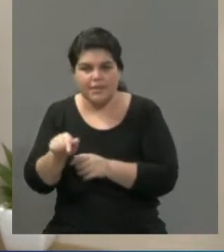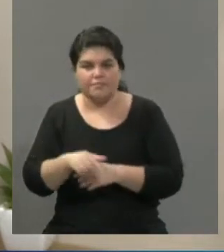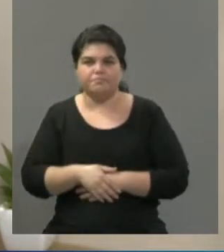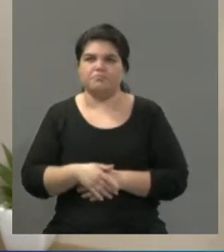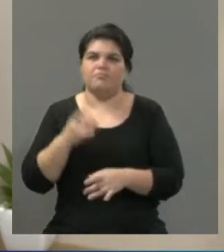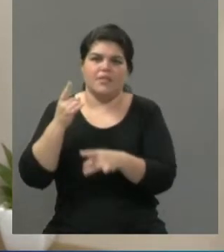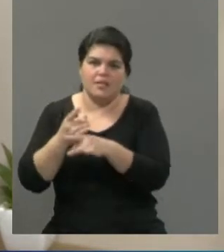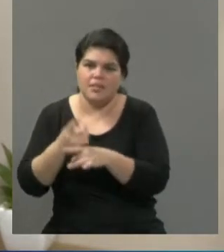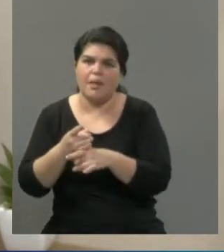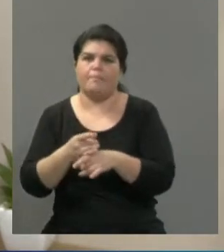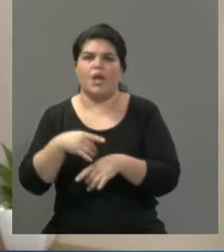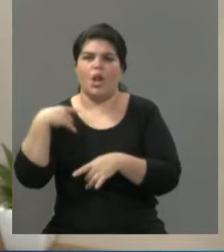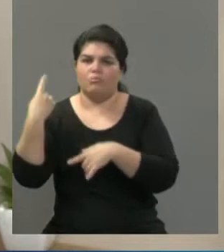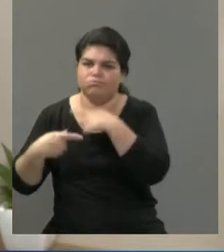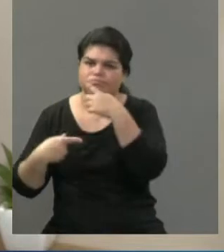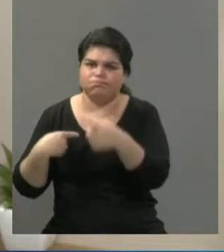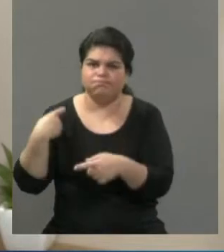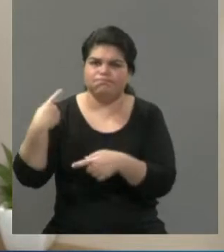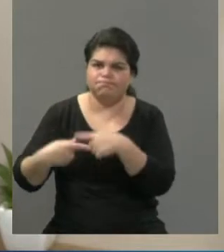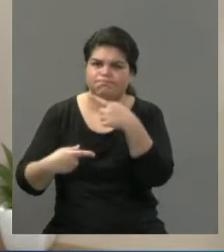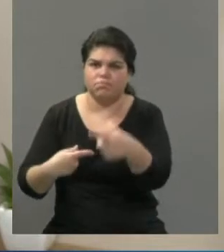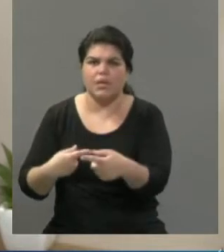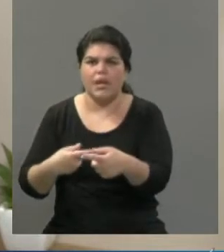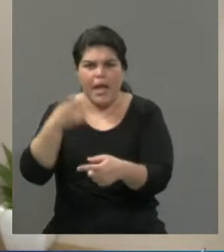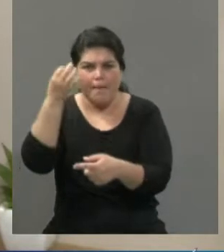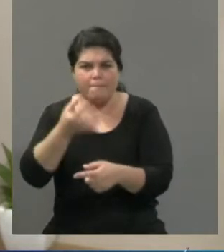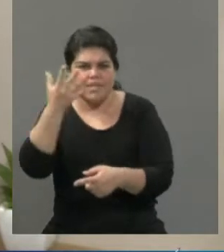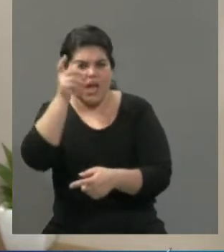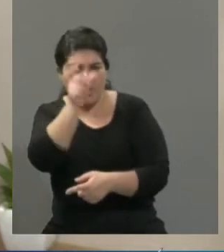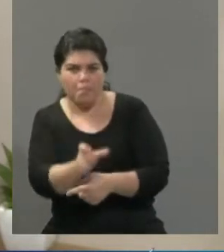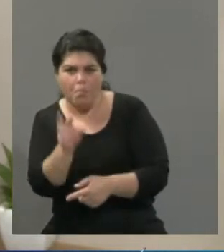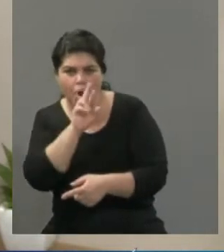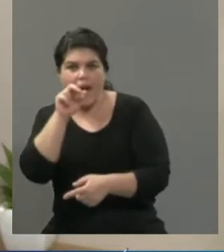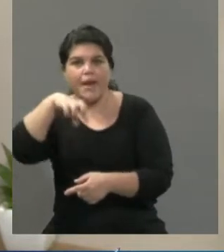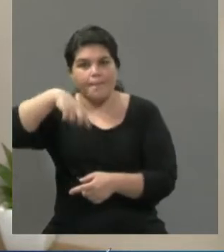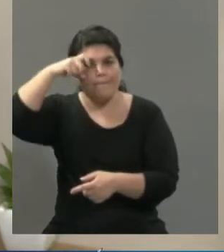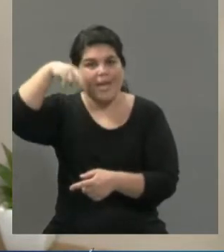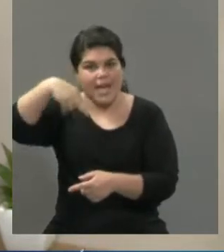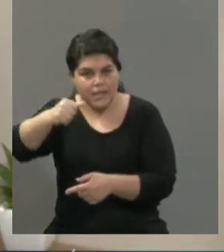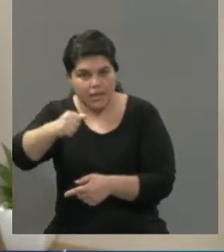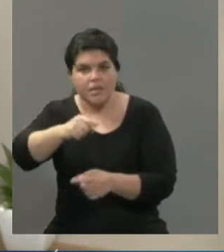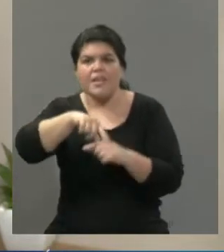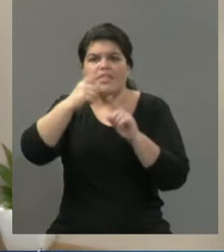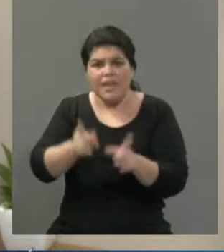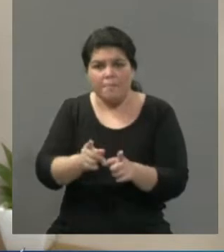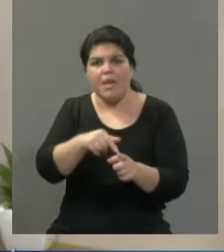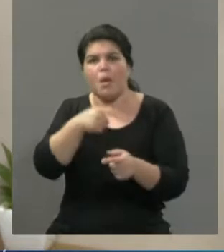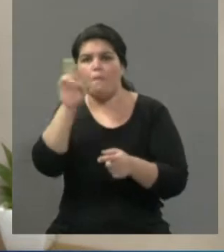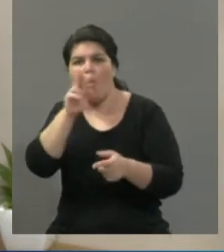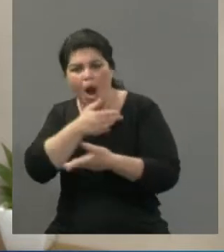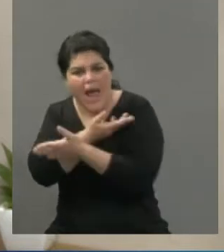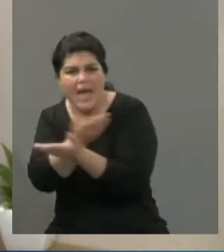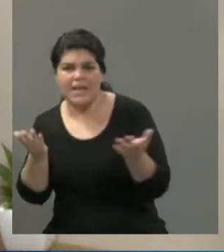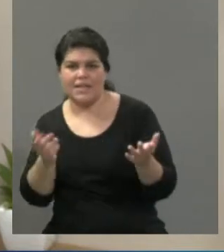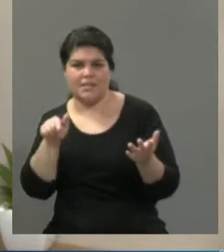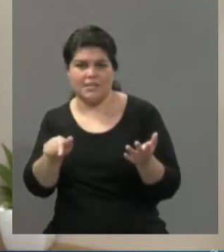de estereotipos sobre las mujeres, sobre Florencia Peña en particular, pero sobre las mujeres en general, desacredita completamente la capacidad